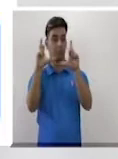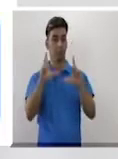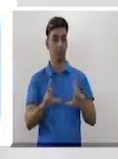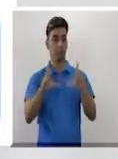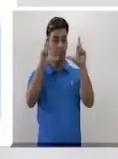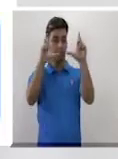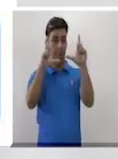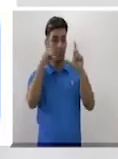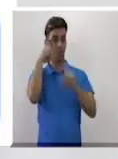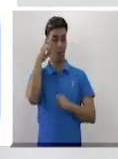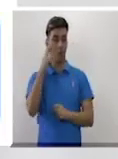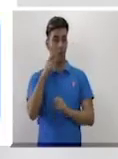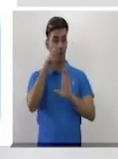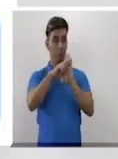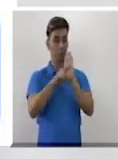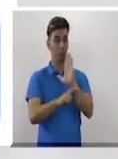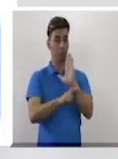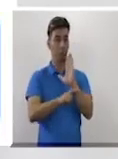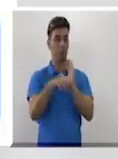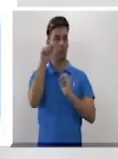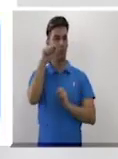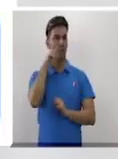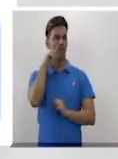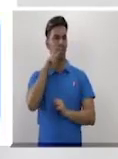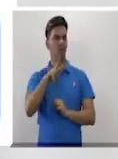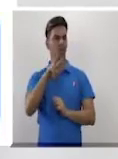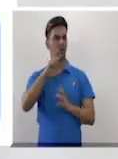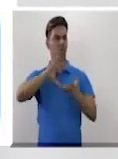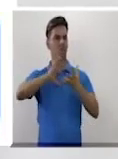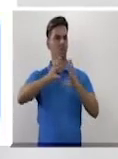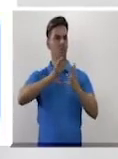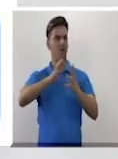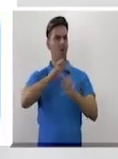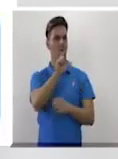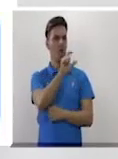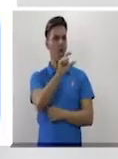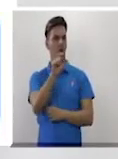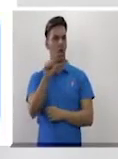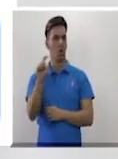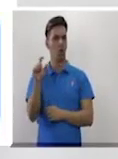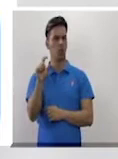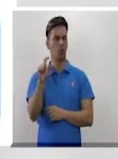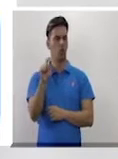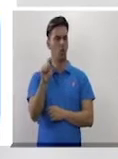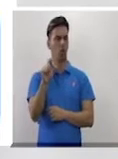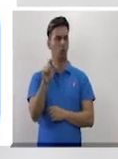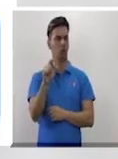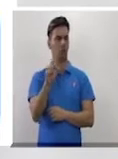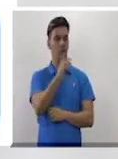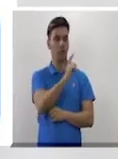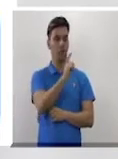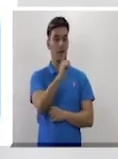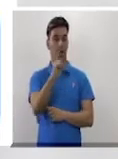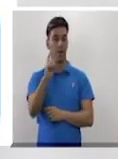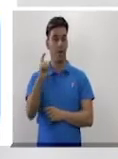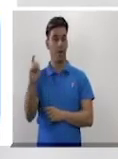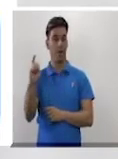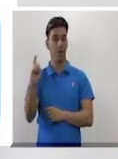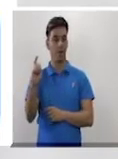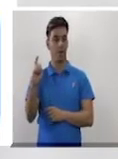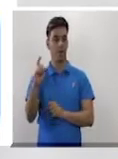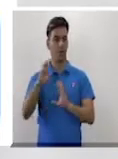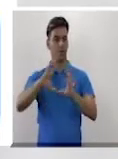Entonces, ¿cuál es la forma que tiene esa ecuación cuando se traslada en el eje de las X?